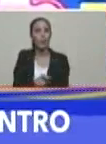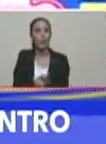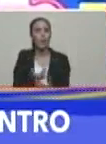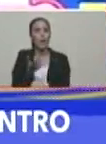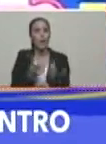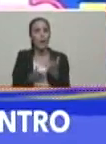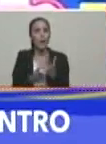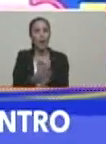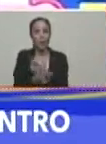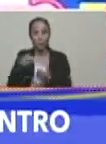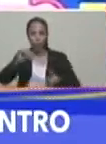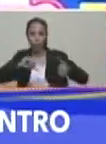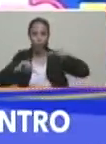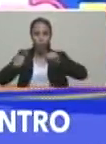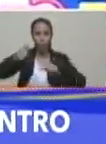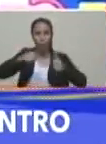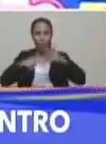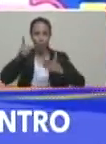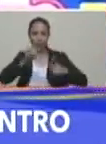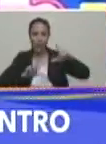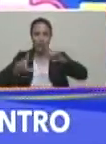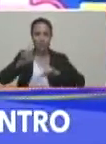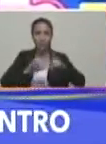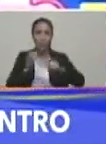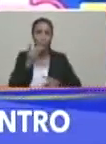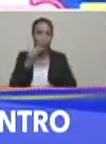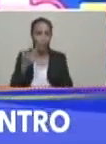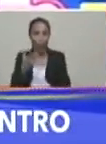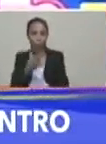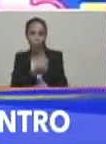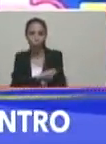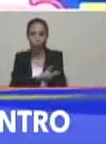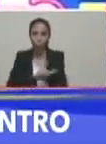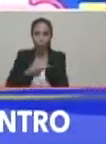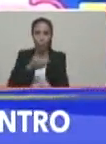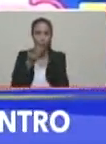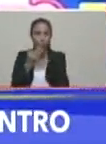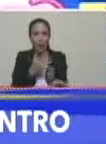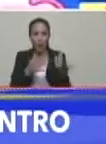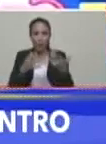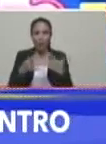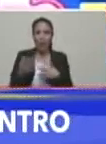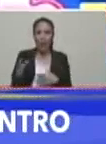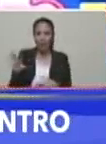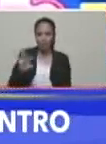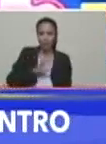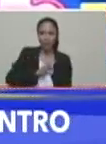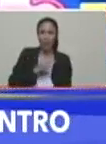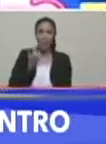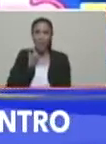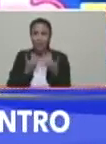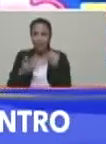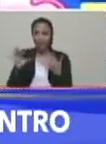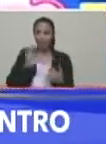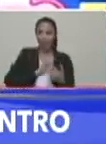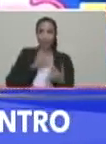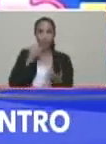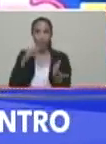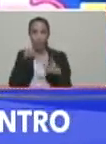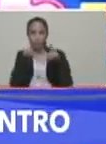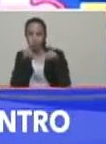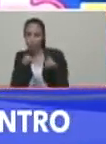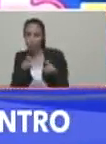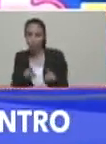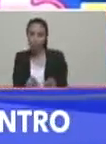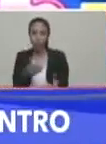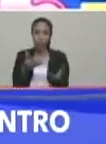los bioanalistas de los centros de diagnóstico para diagnóstico de enfermedades que tenemos en el país, como en el caso de la malaria. Estamos haciendo diagnóstico de malaria